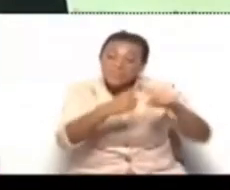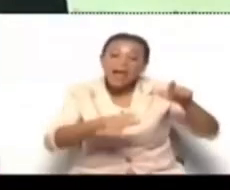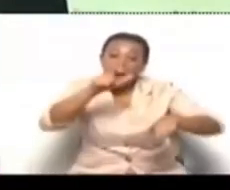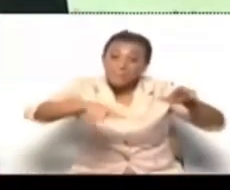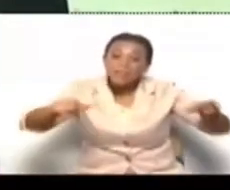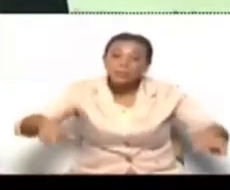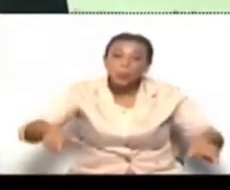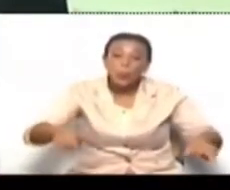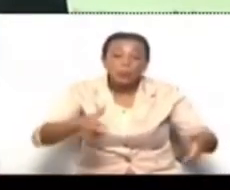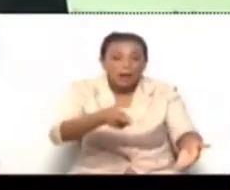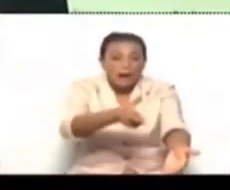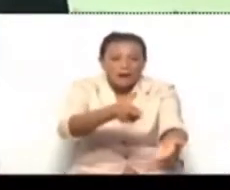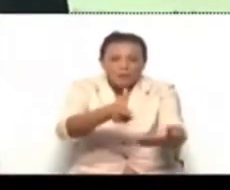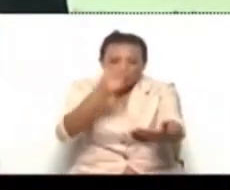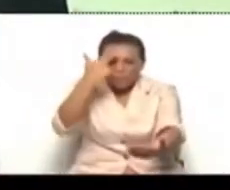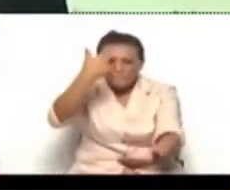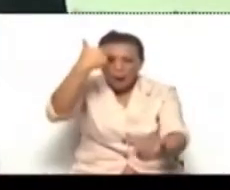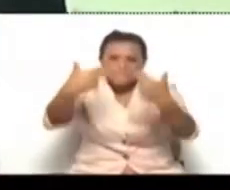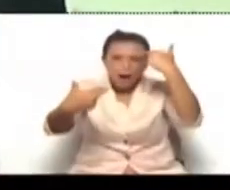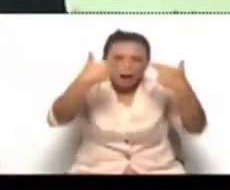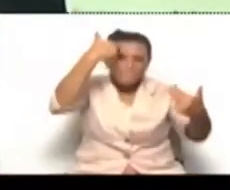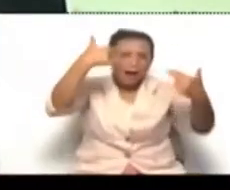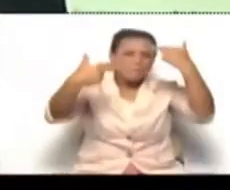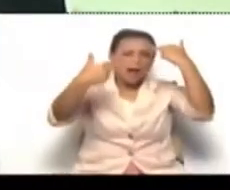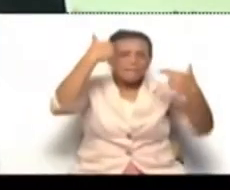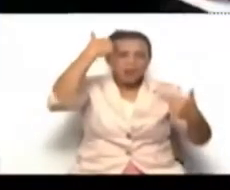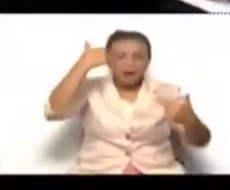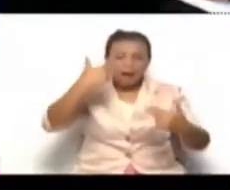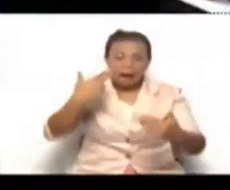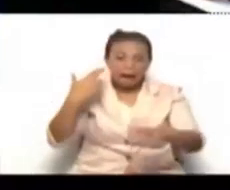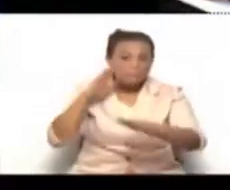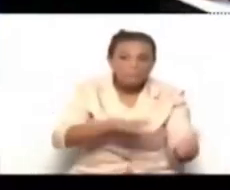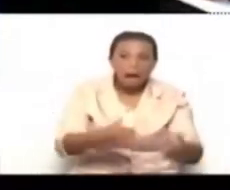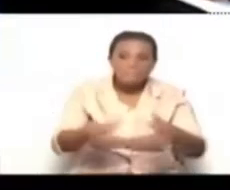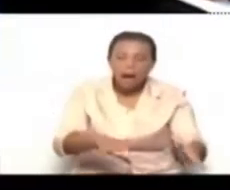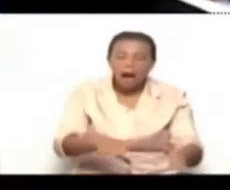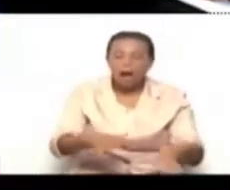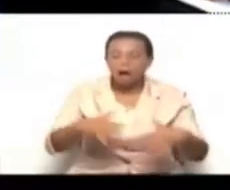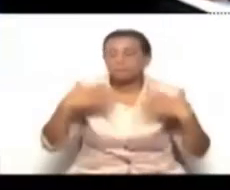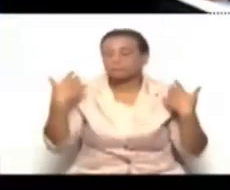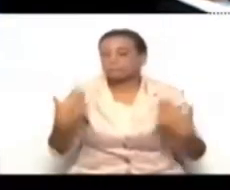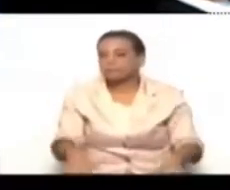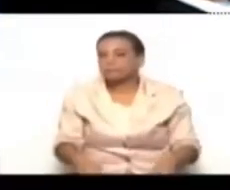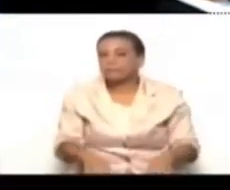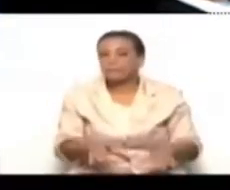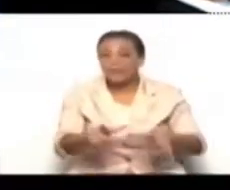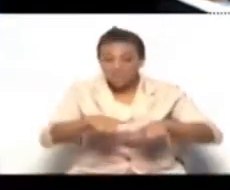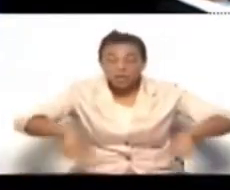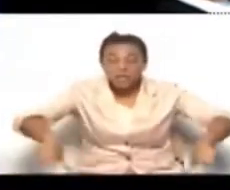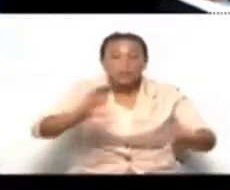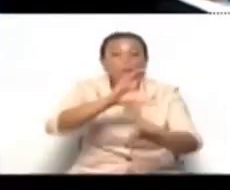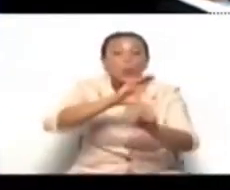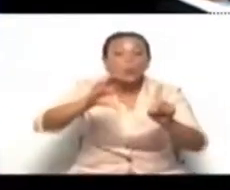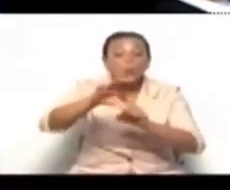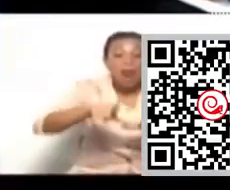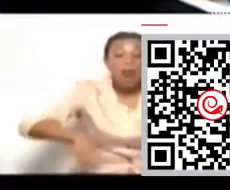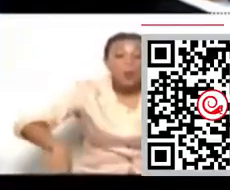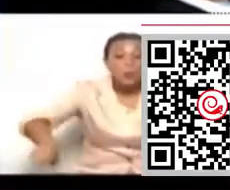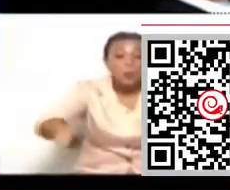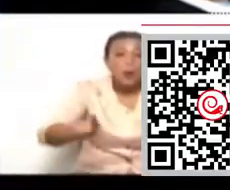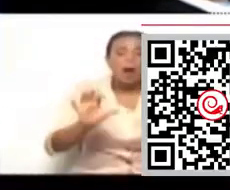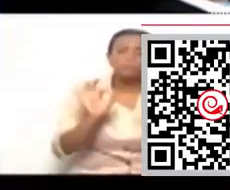fueron fusilados por estos terroristas en ese centro cultural.